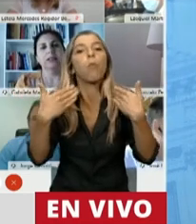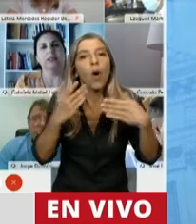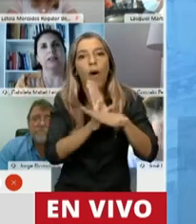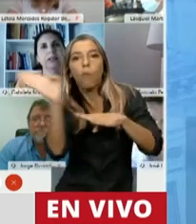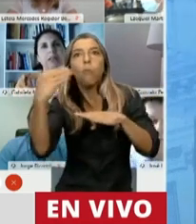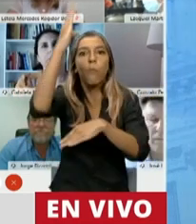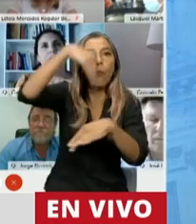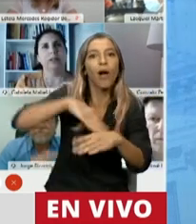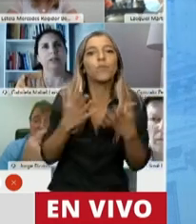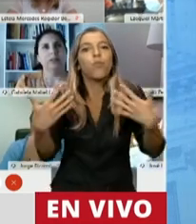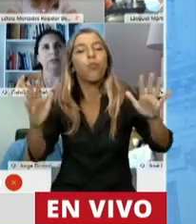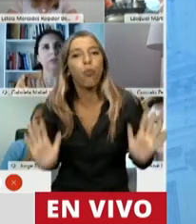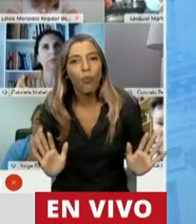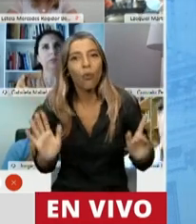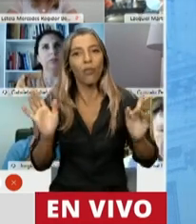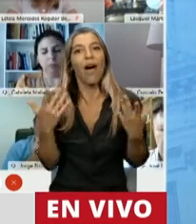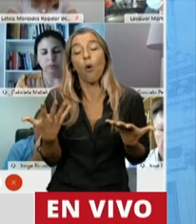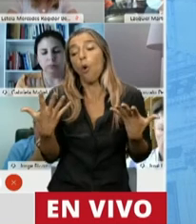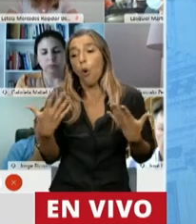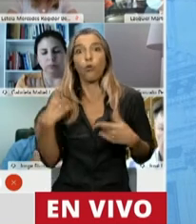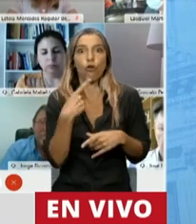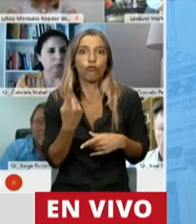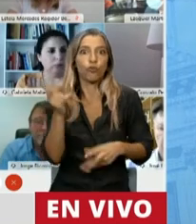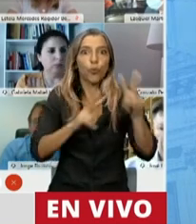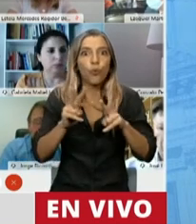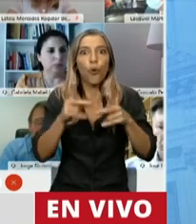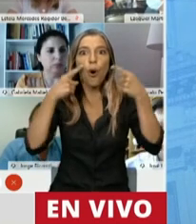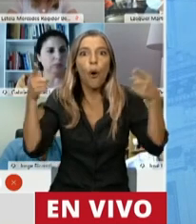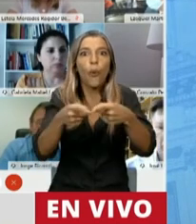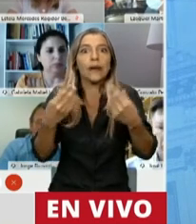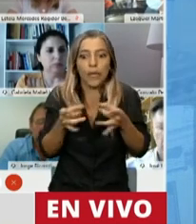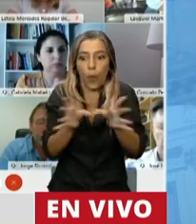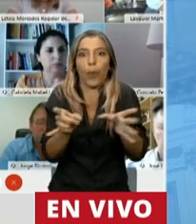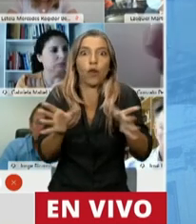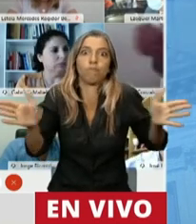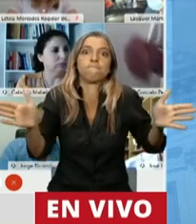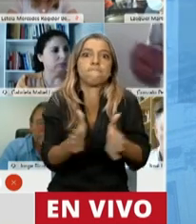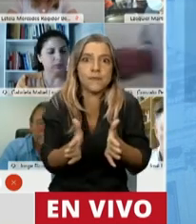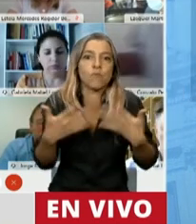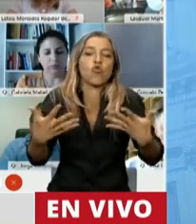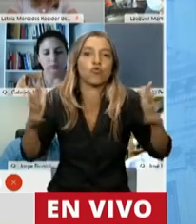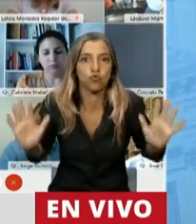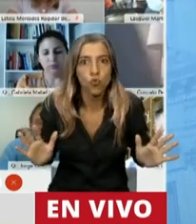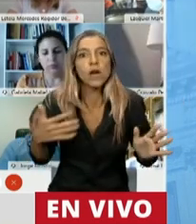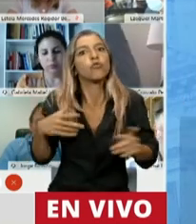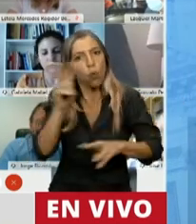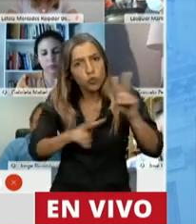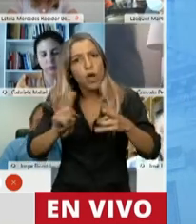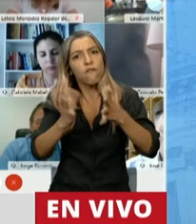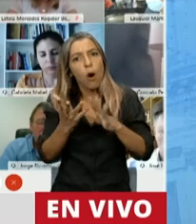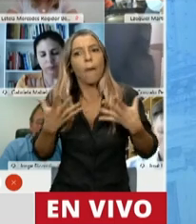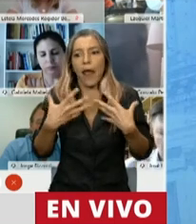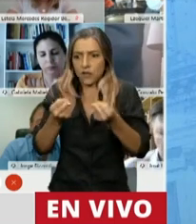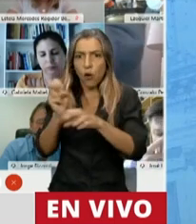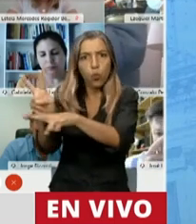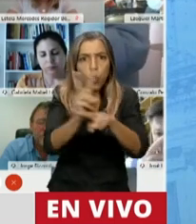obviamente, la propagación del virus, que tratemos, obviamente, de que eso no perjudique la seguridad y la salud de todos